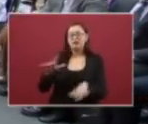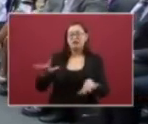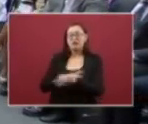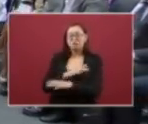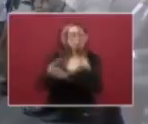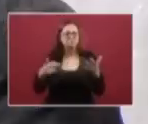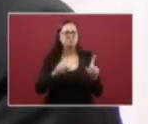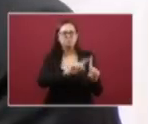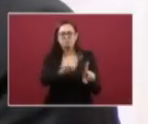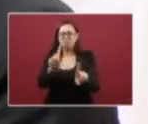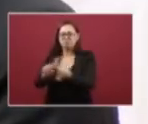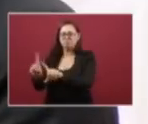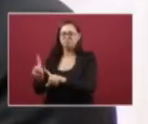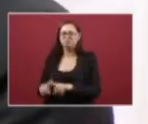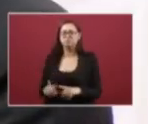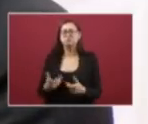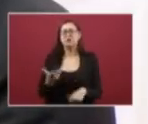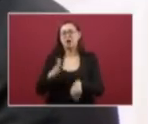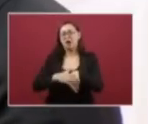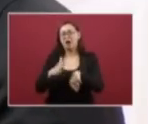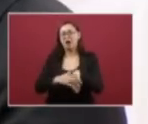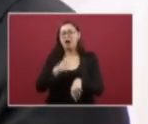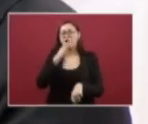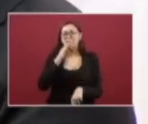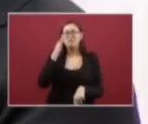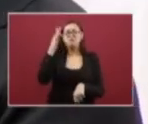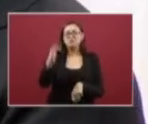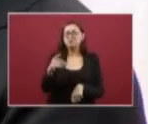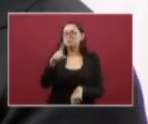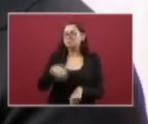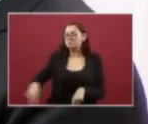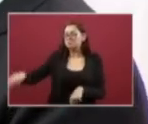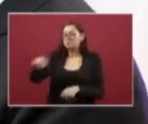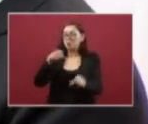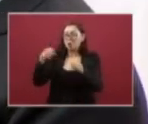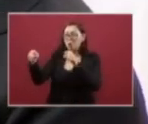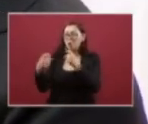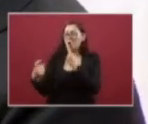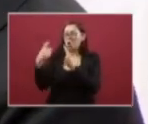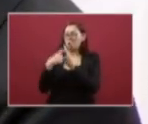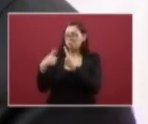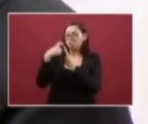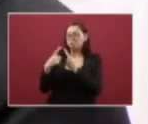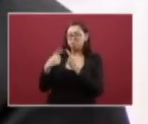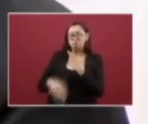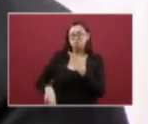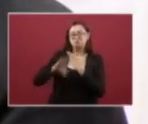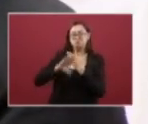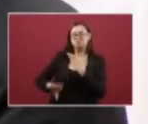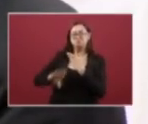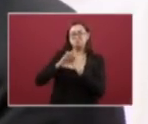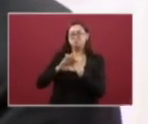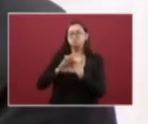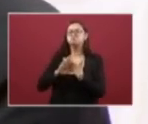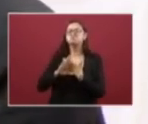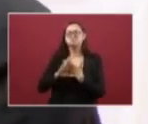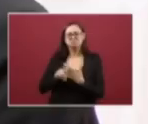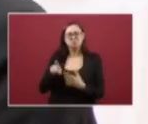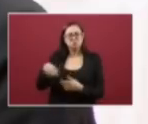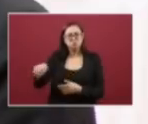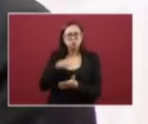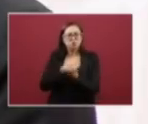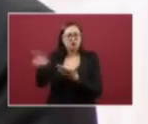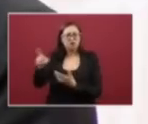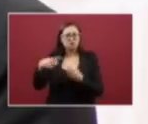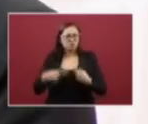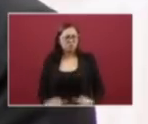Y entonces nuevamente sale el vengador López Obrador peleando contra las mafias y se atraviesa